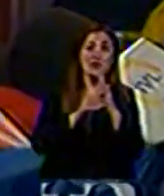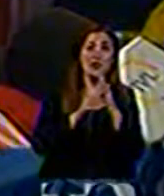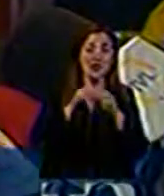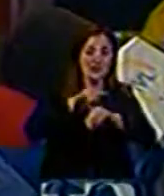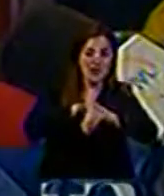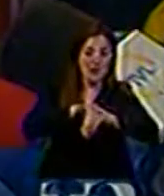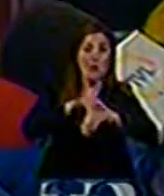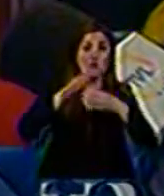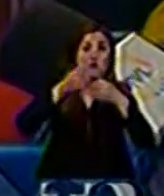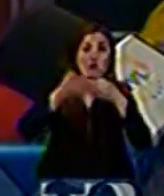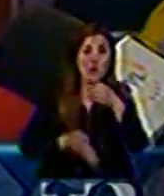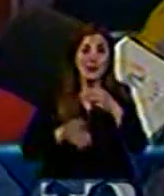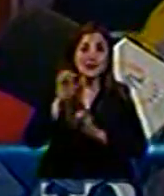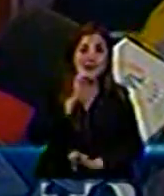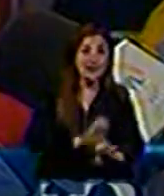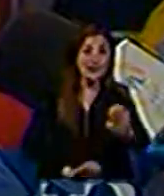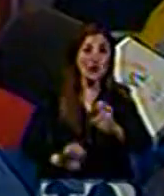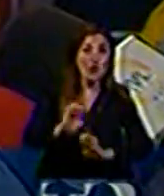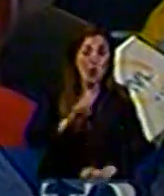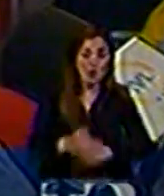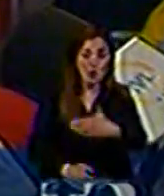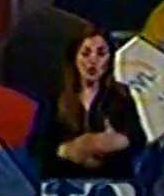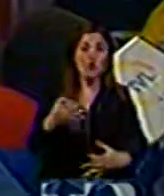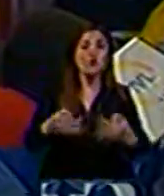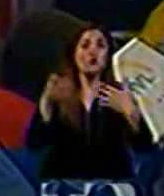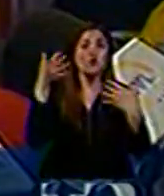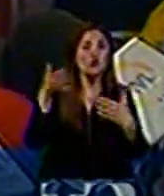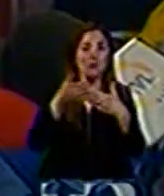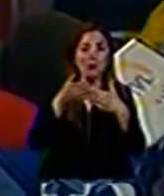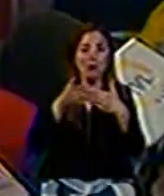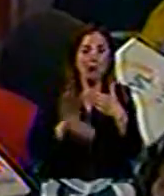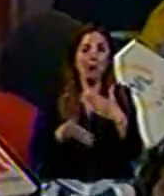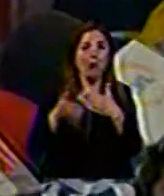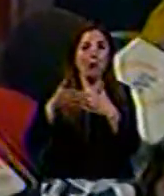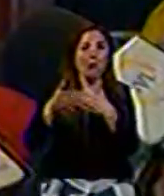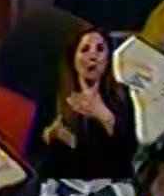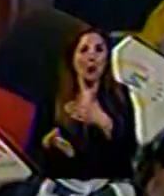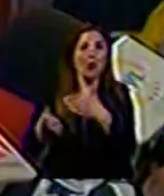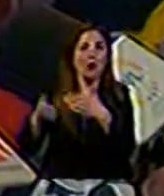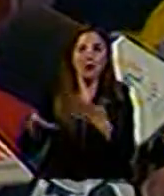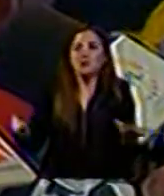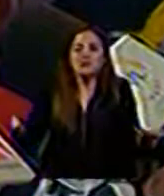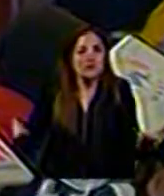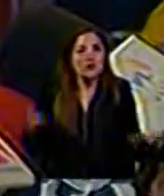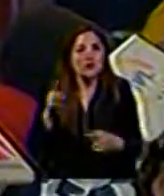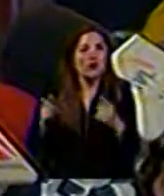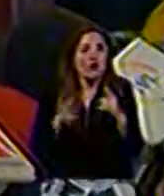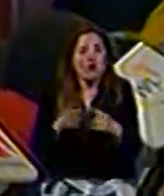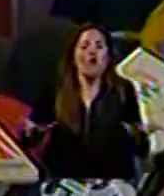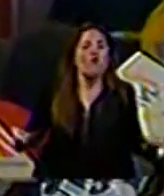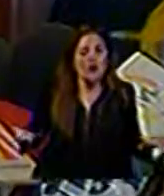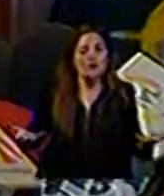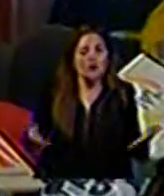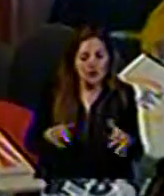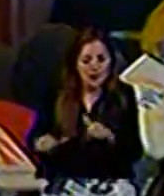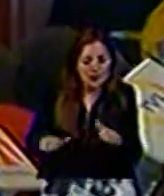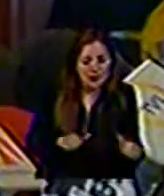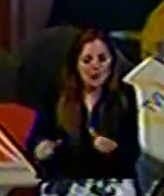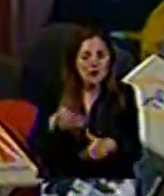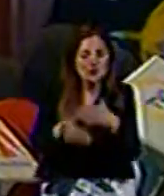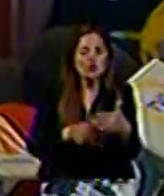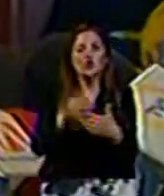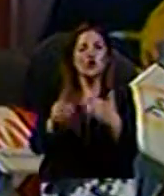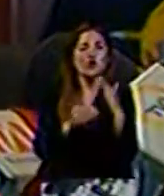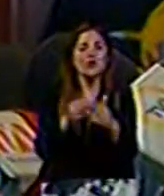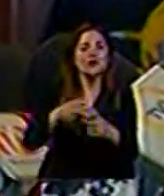plazos para calificar los procesos de juicio político. Seguimos esperando. ¿Cuándo diablos van a tramitar el proceso contra